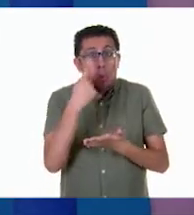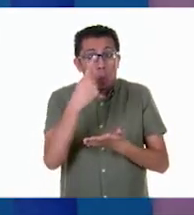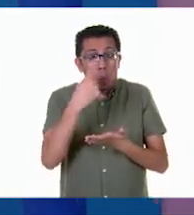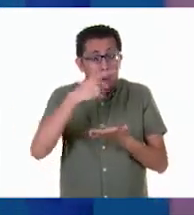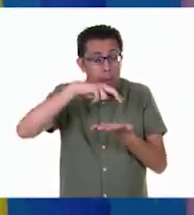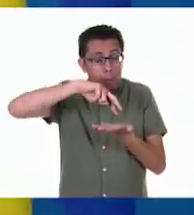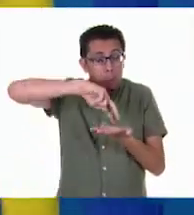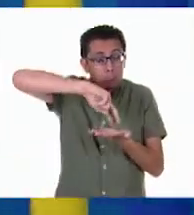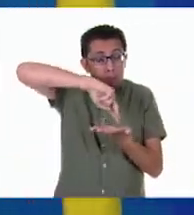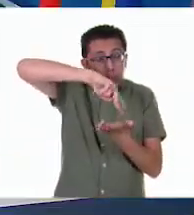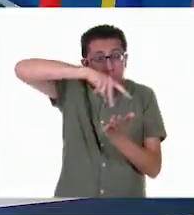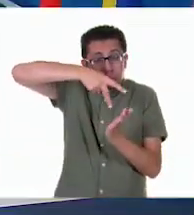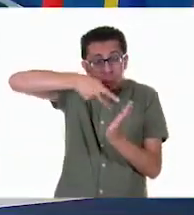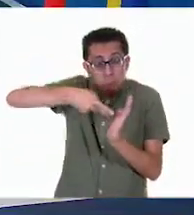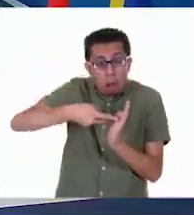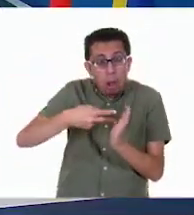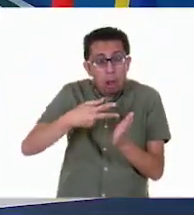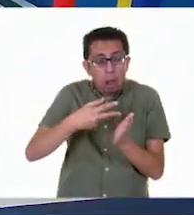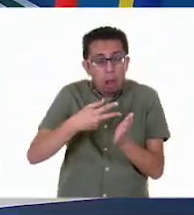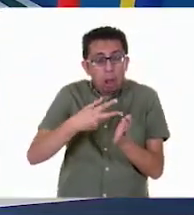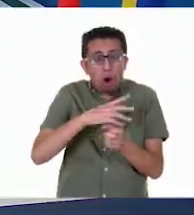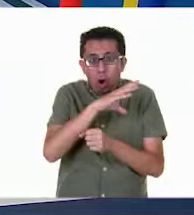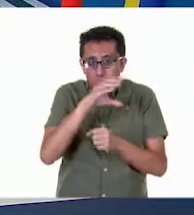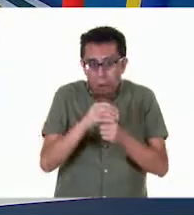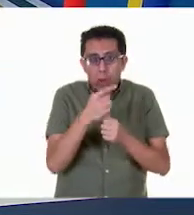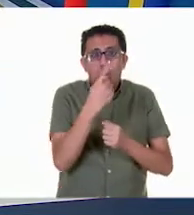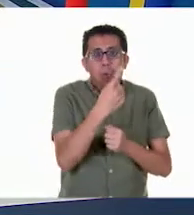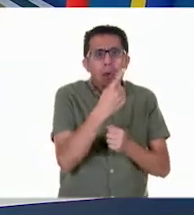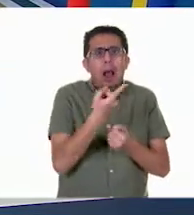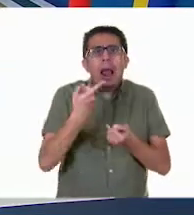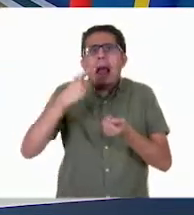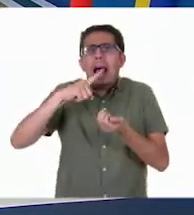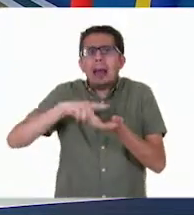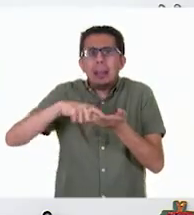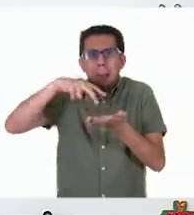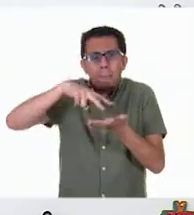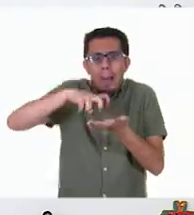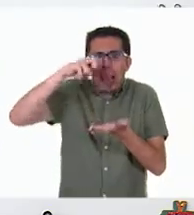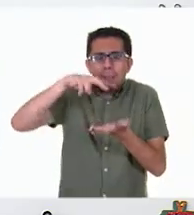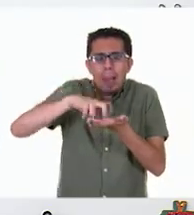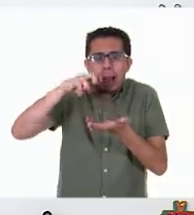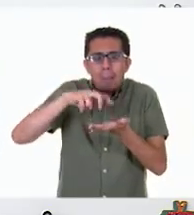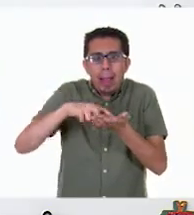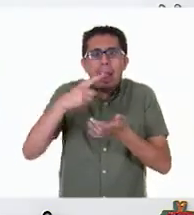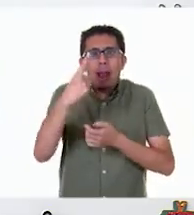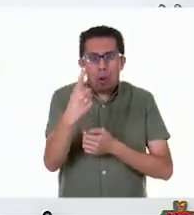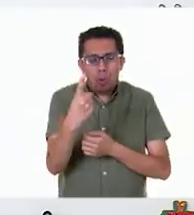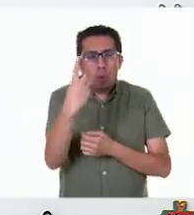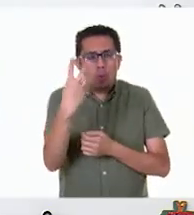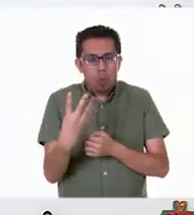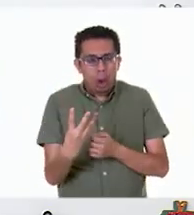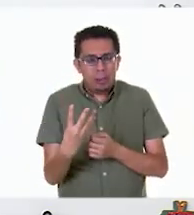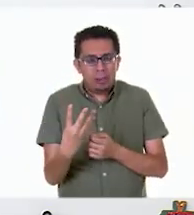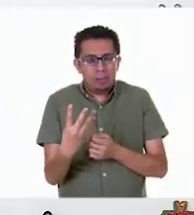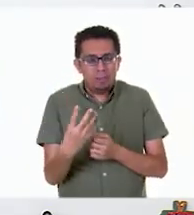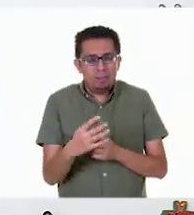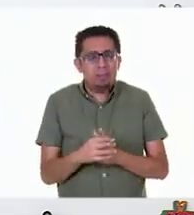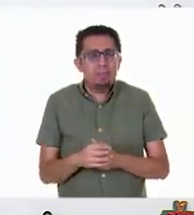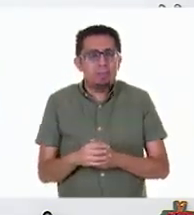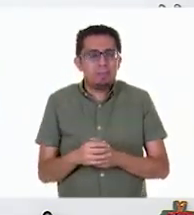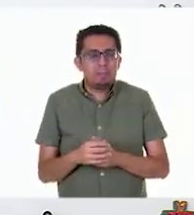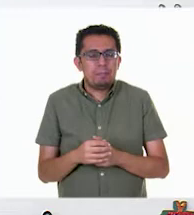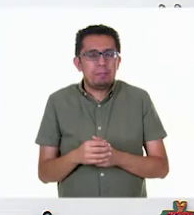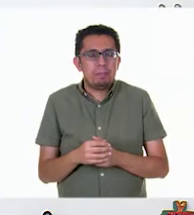saltos. Pues de una vez hay que anotarlas, ¿vale? Entonces avanzó una unidad, dio 4